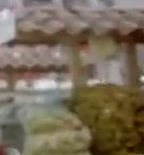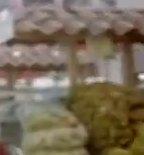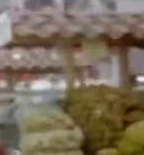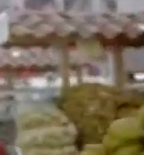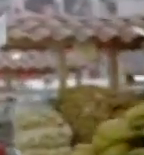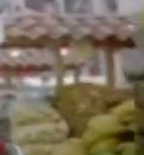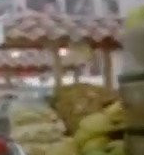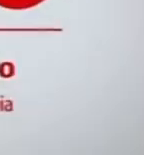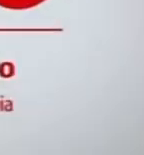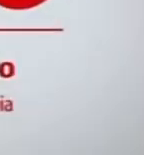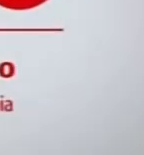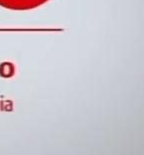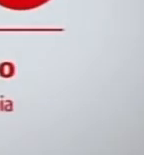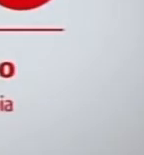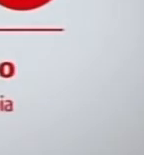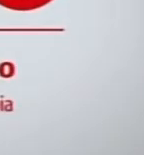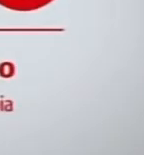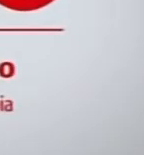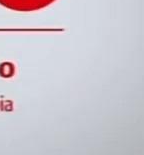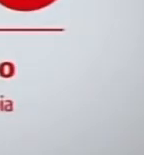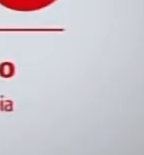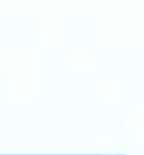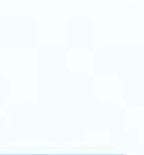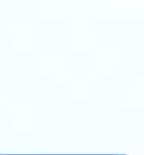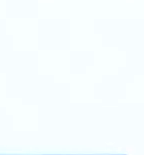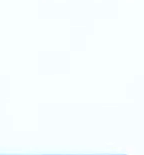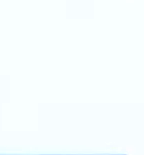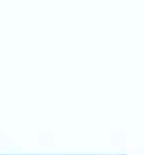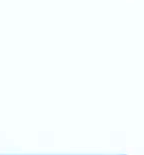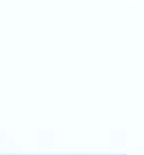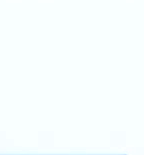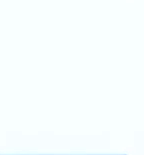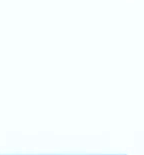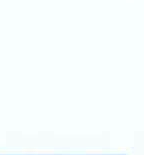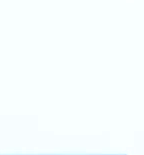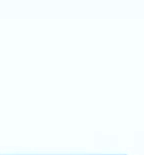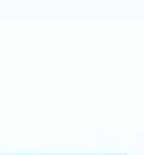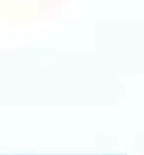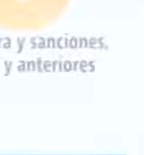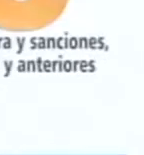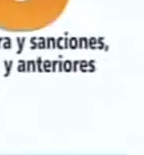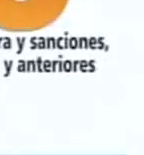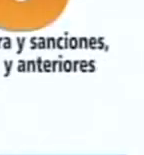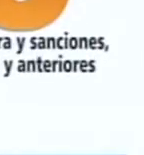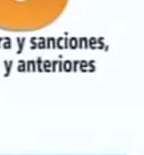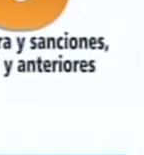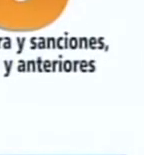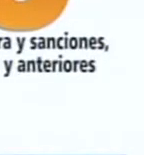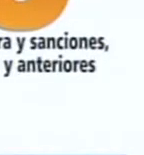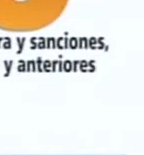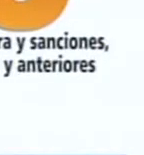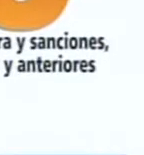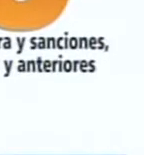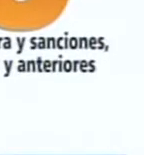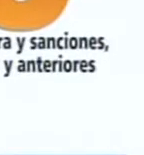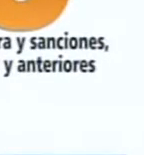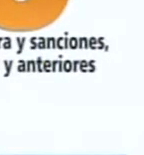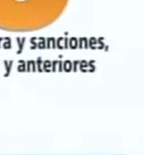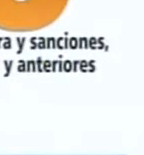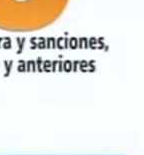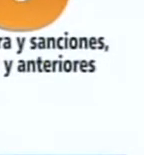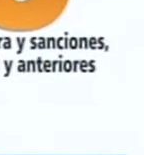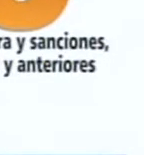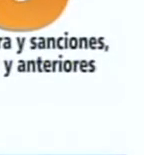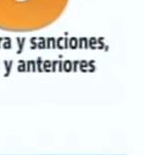ahorrando tiempo. Macro, todo en una sola parada. Aproveche el último papayazo. Gánese el 80% de intereses de mora y